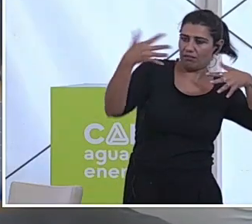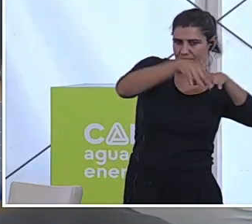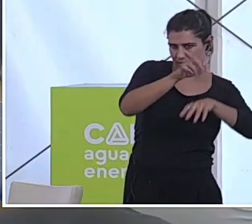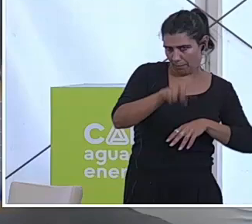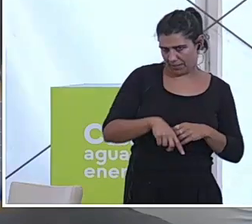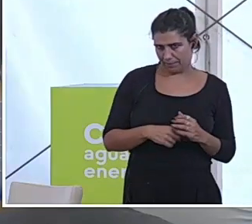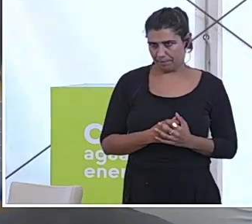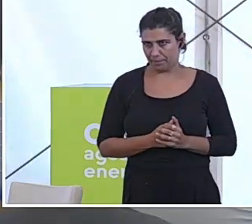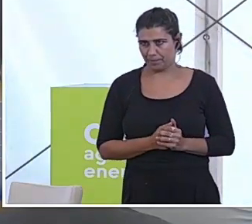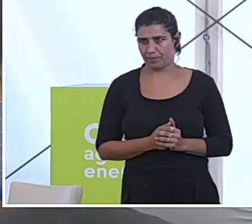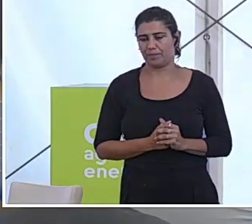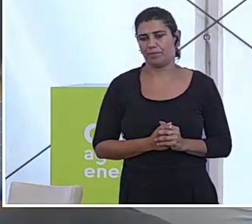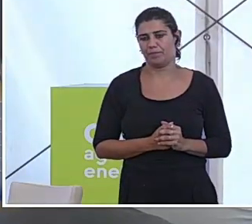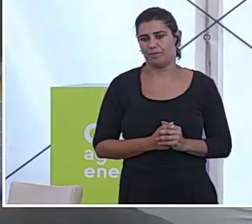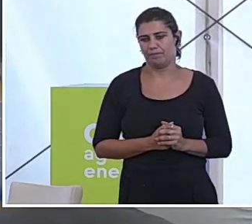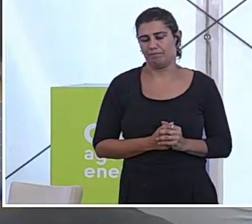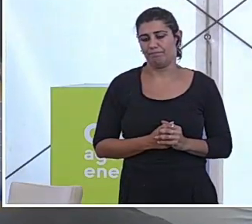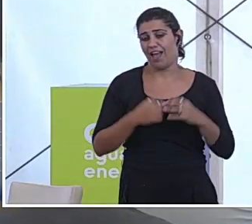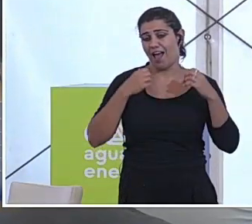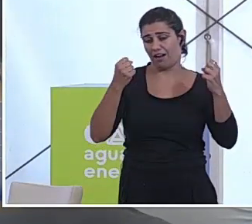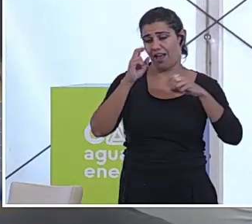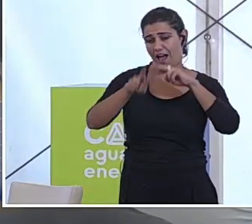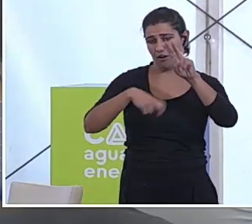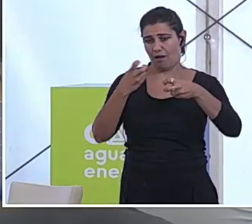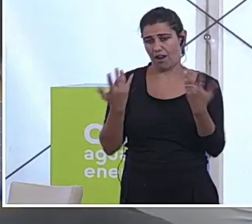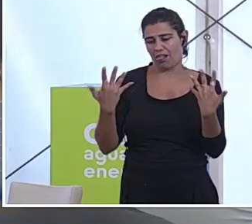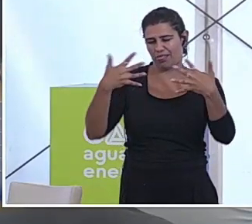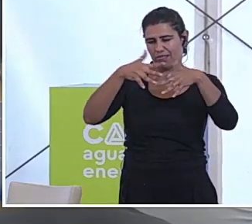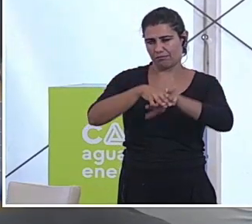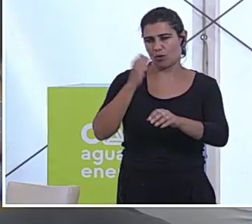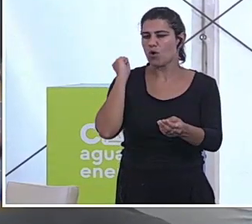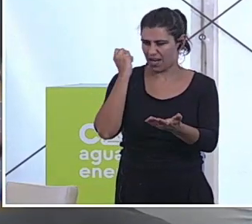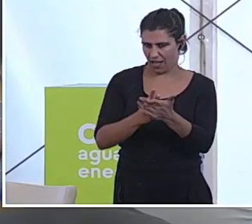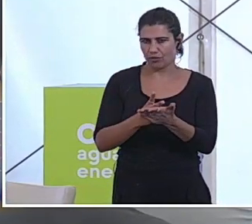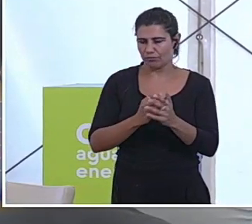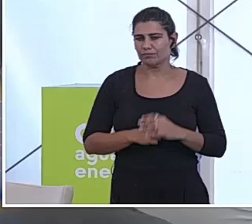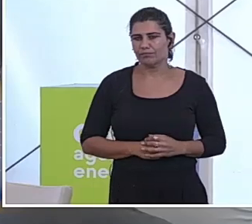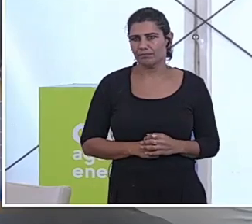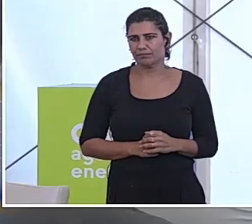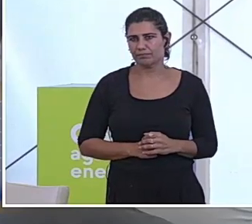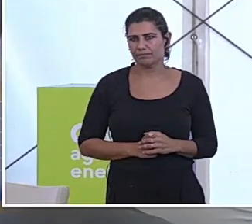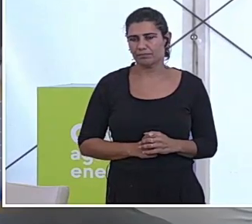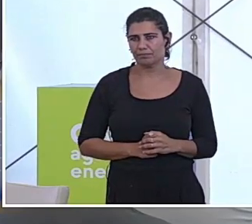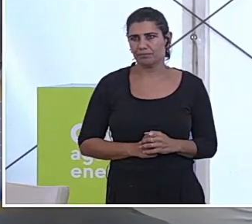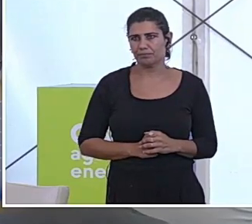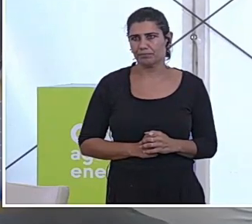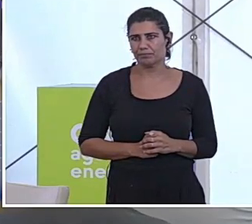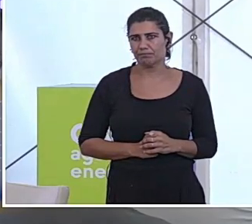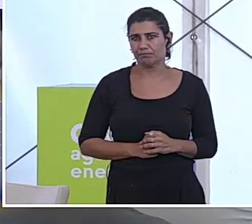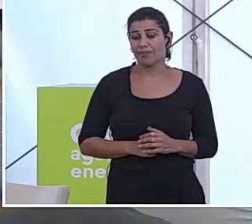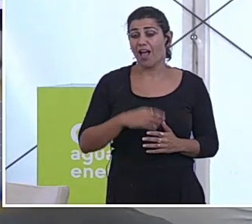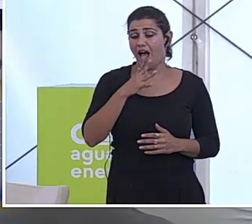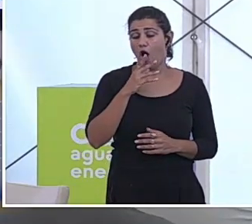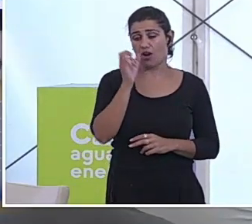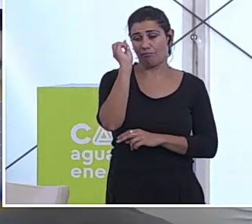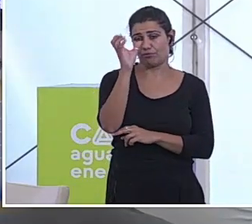Integración de energías renovables. El reto. Y en ese reto viene la siguiente presentación a cargo de Santiago